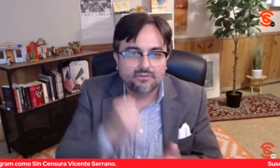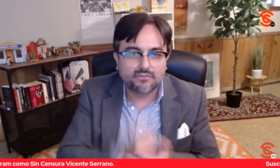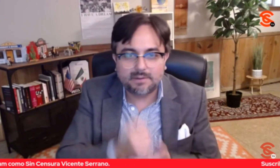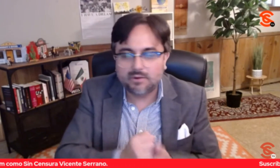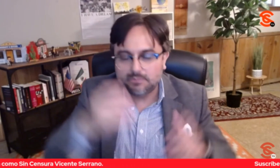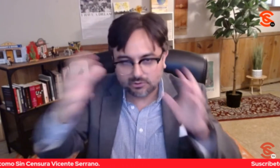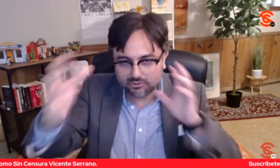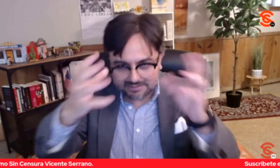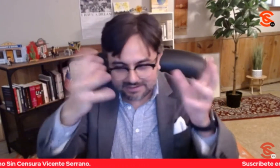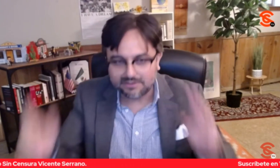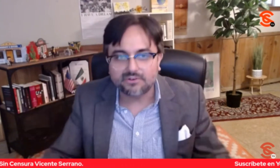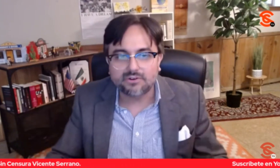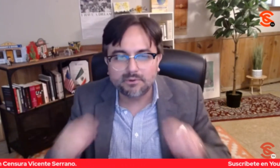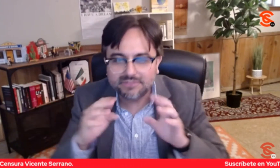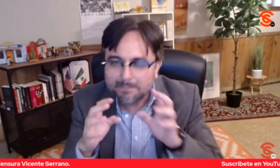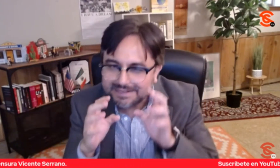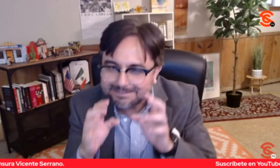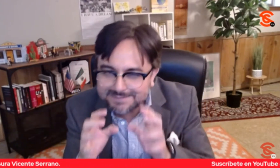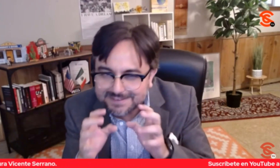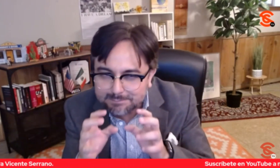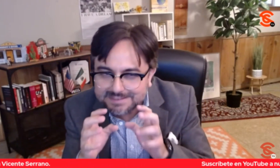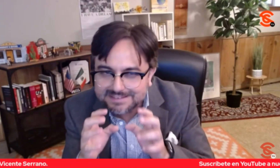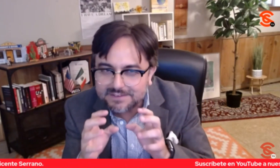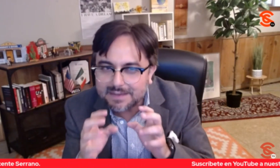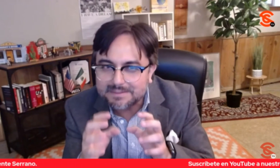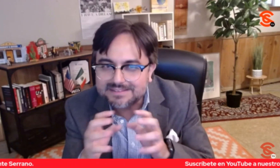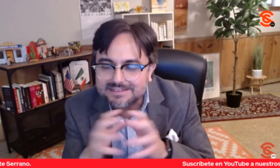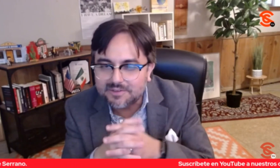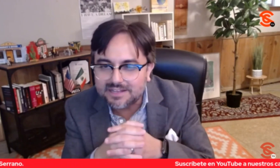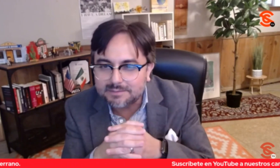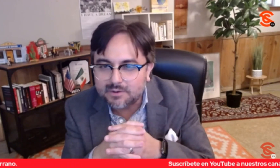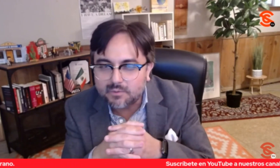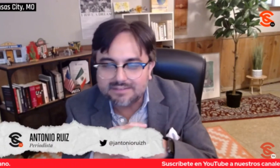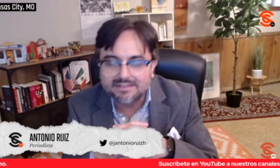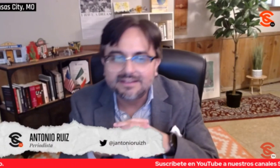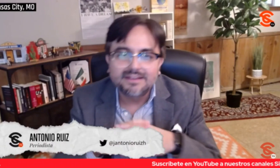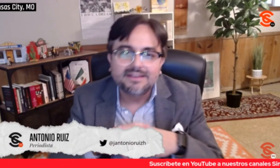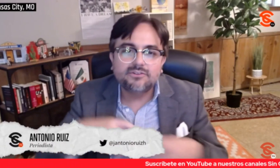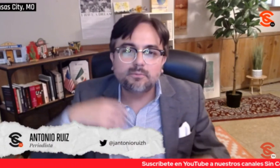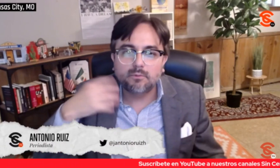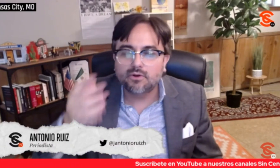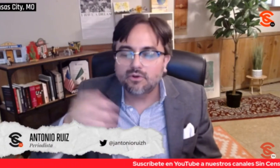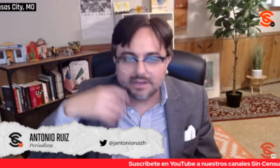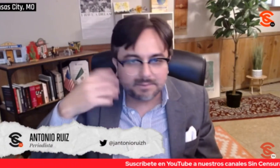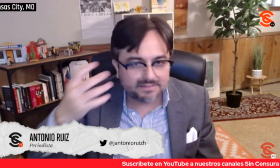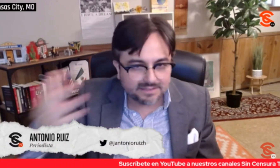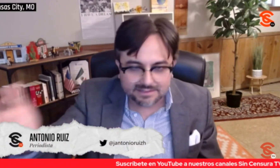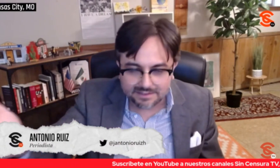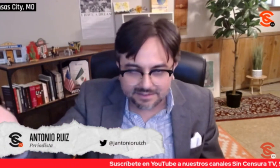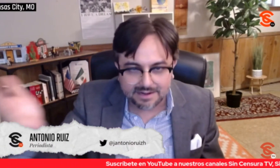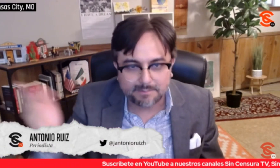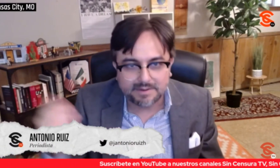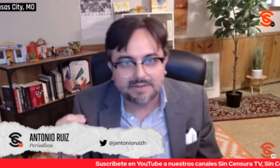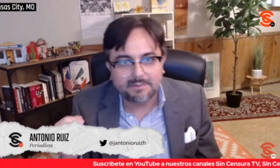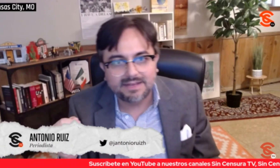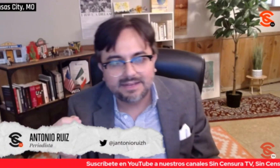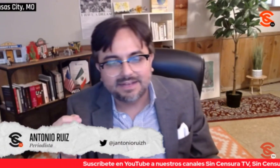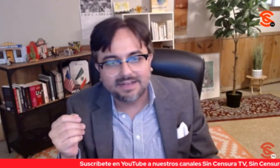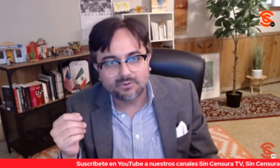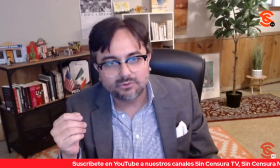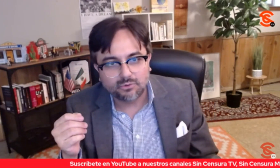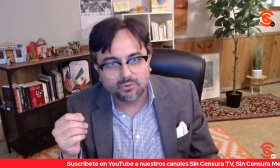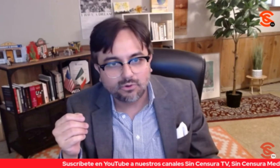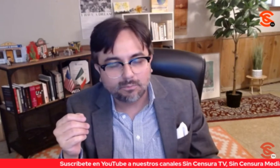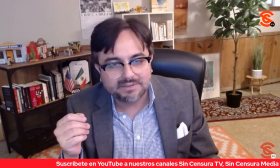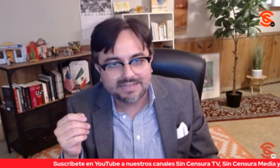Yaquis. Frontera, vacunas, bueno, toda esa región, ¿no? Pero siempre específicamente es lo de las vacunas. Y esto provocó que el presidente le diera la palabra